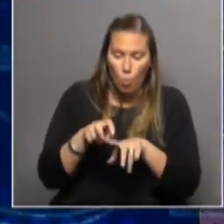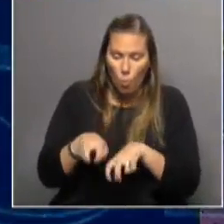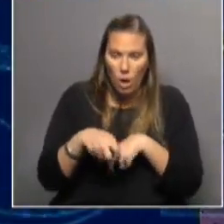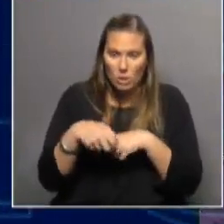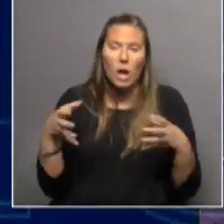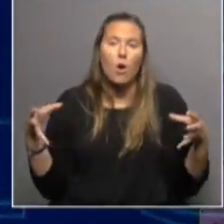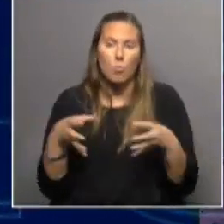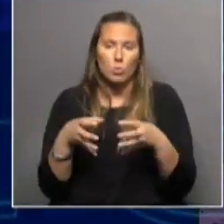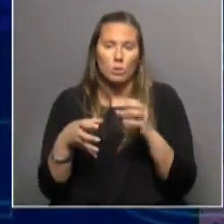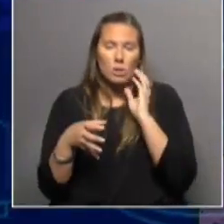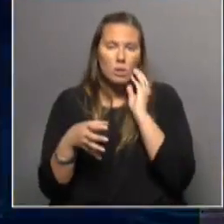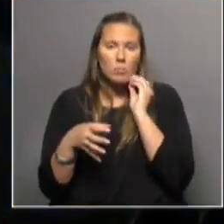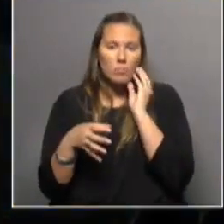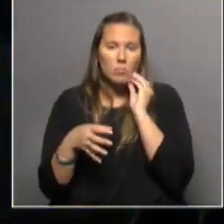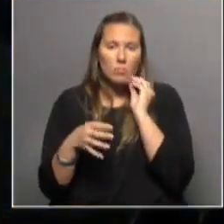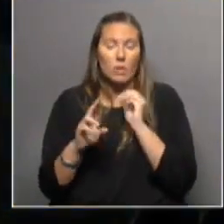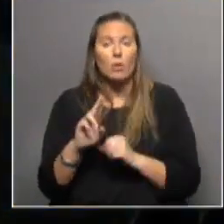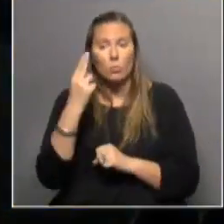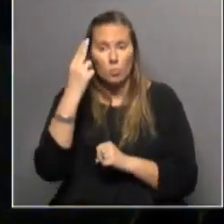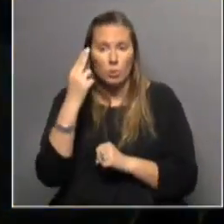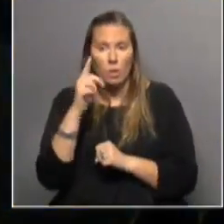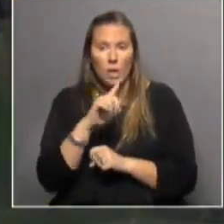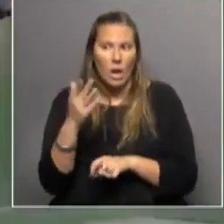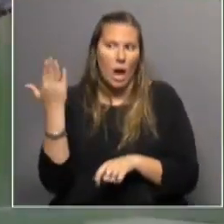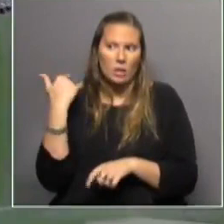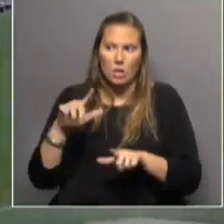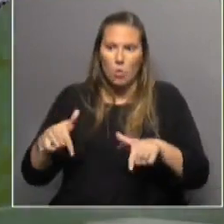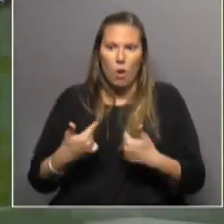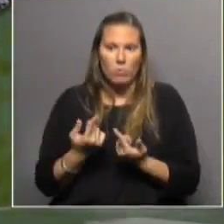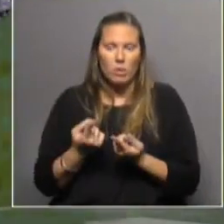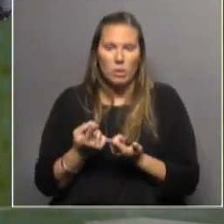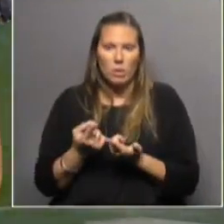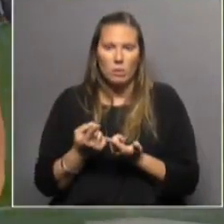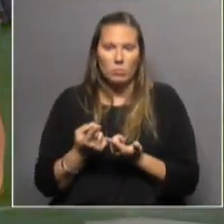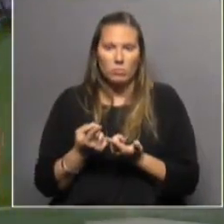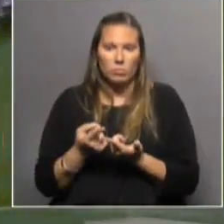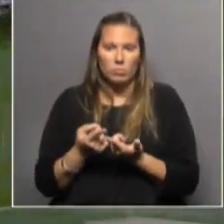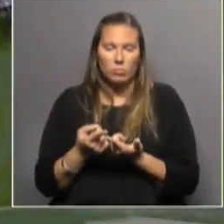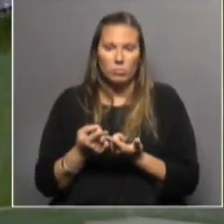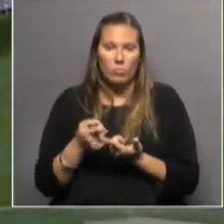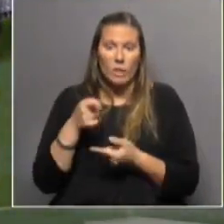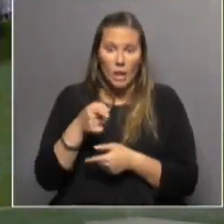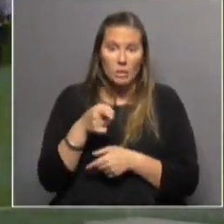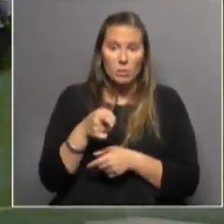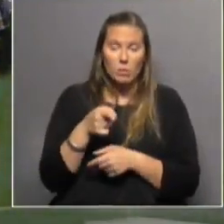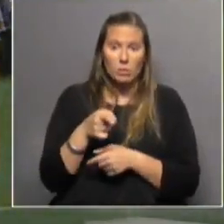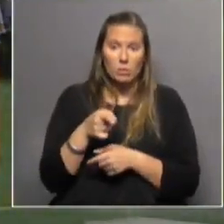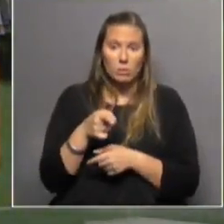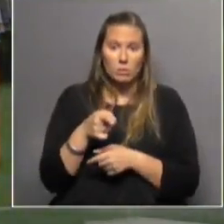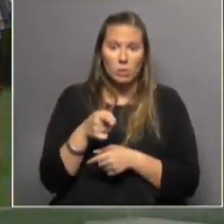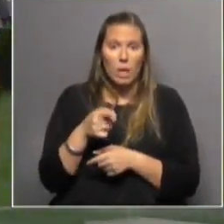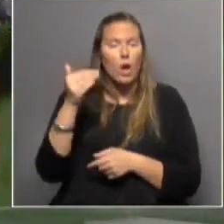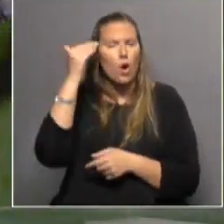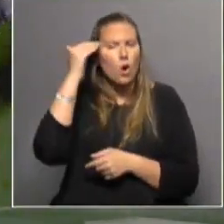red que del Uruguay que no existía y que se va formando con esto bueno esas redes van y la